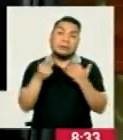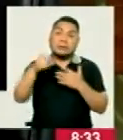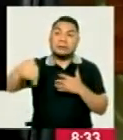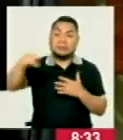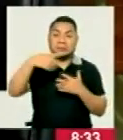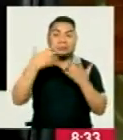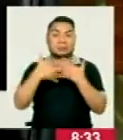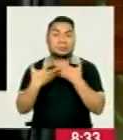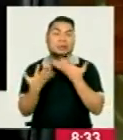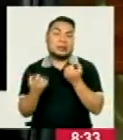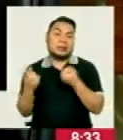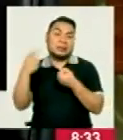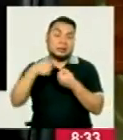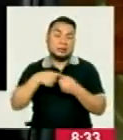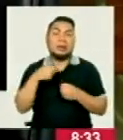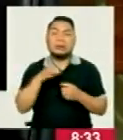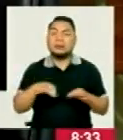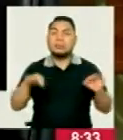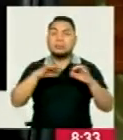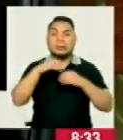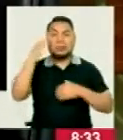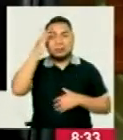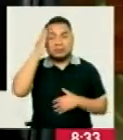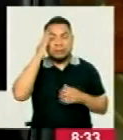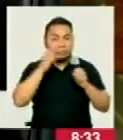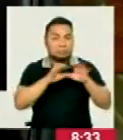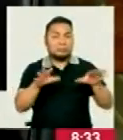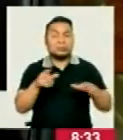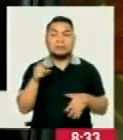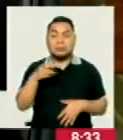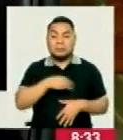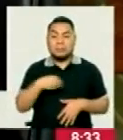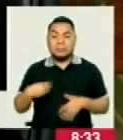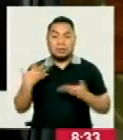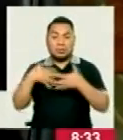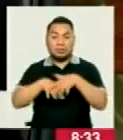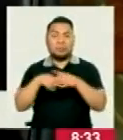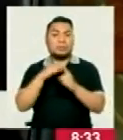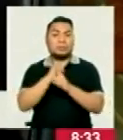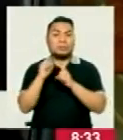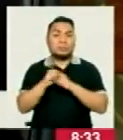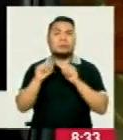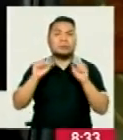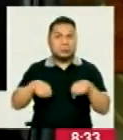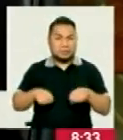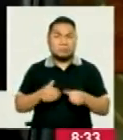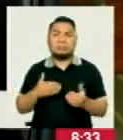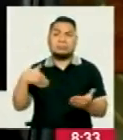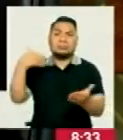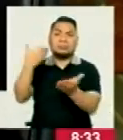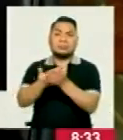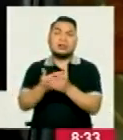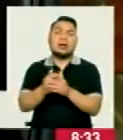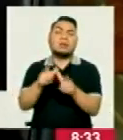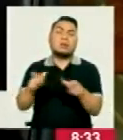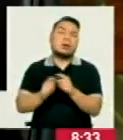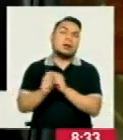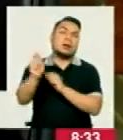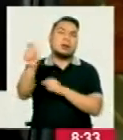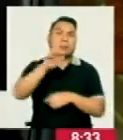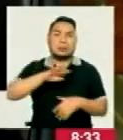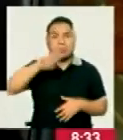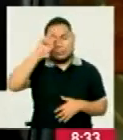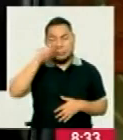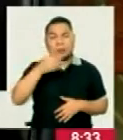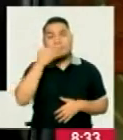es importante que se sepa que sí, o sea, el Ministerio de Desarrollo e Inclusión Social está llegando a las zonas más alejadas de nuestro país